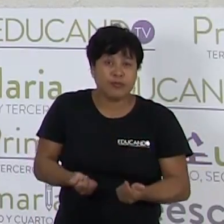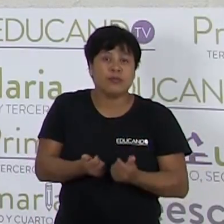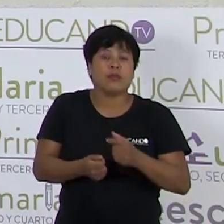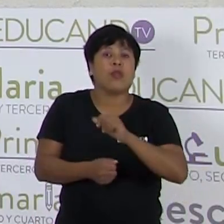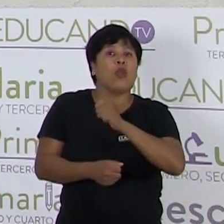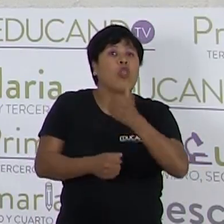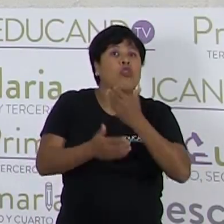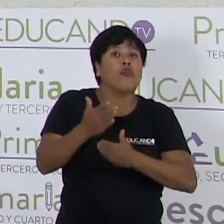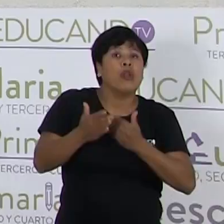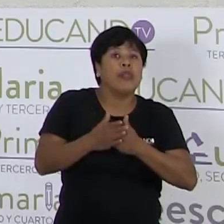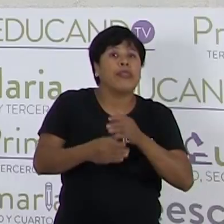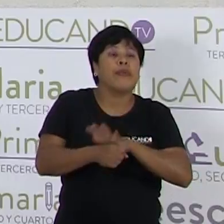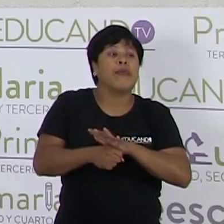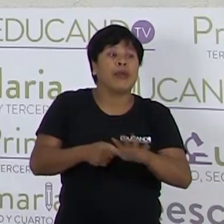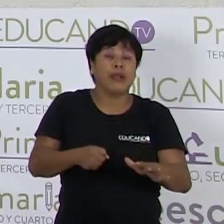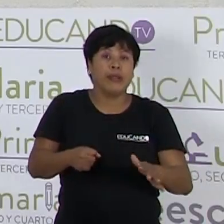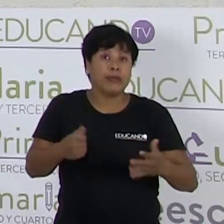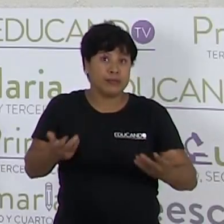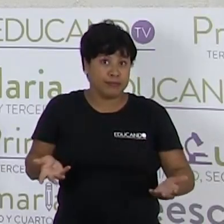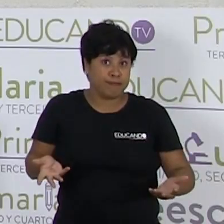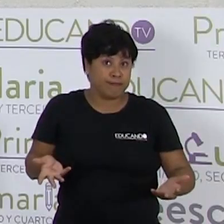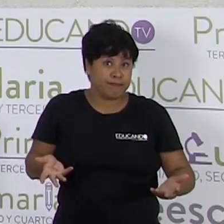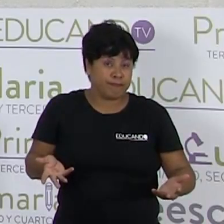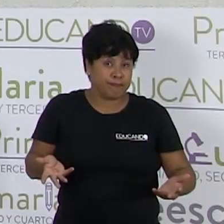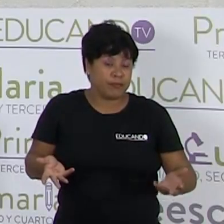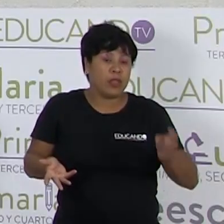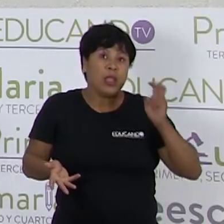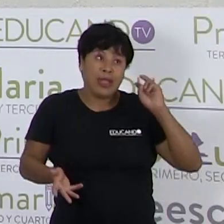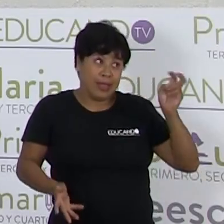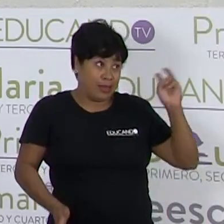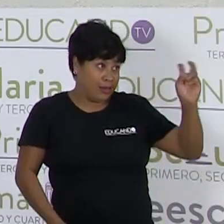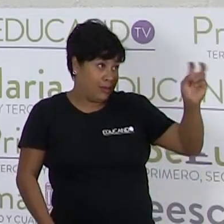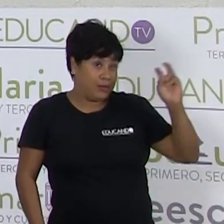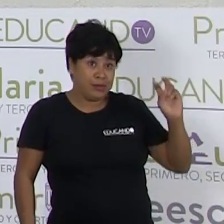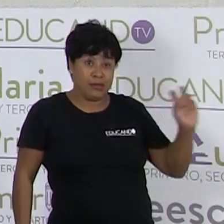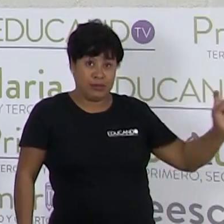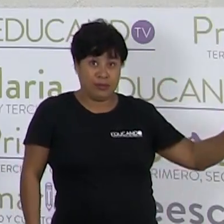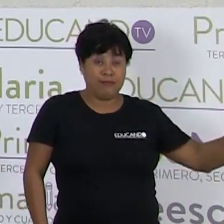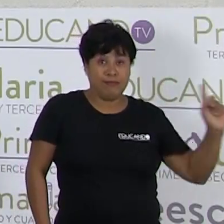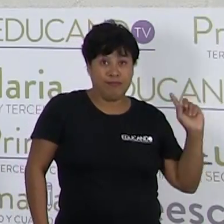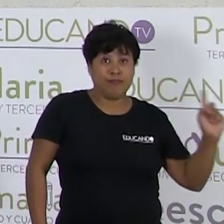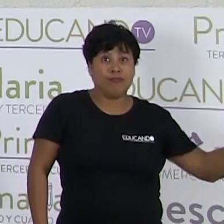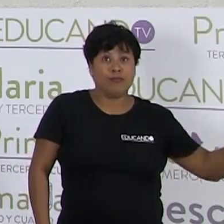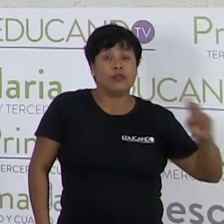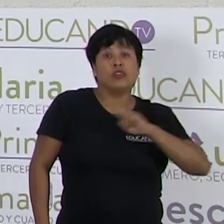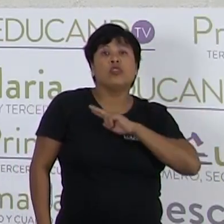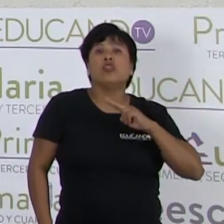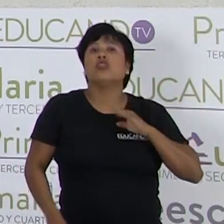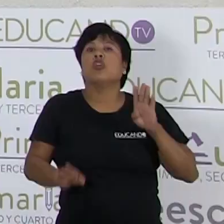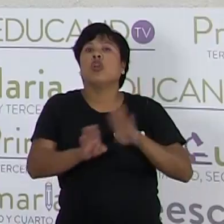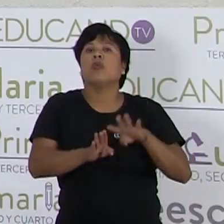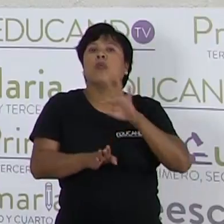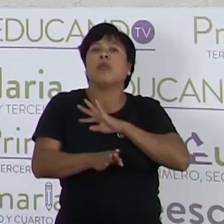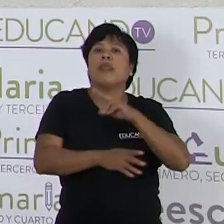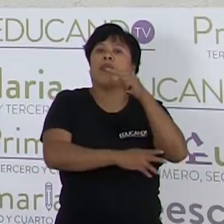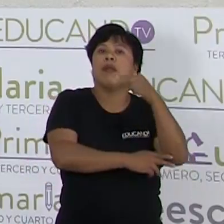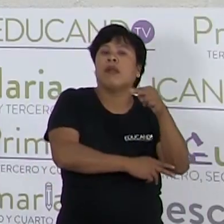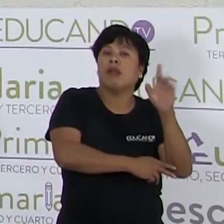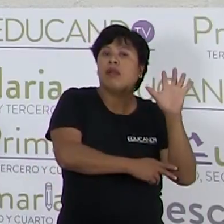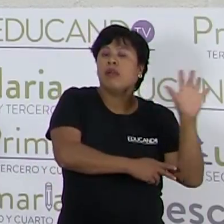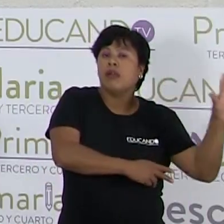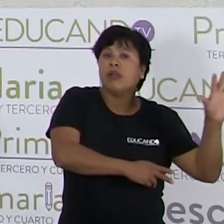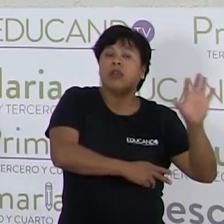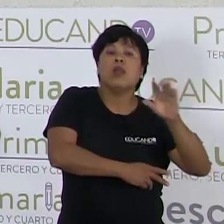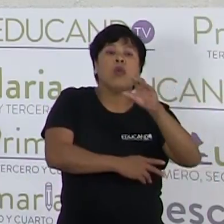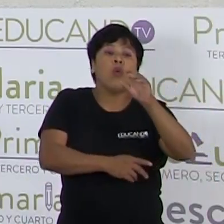está faltando? Bueno, de estos, a estos les vamos a llamar cuadriláteros y